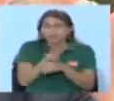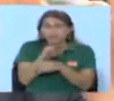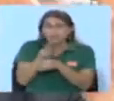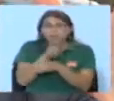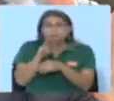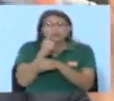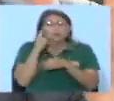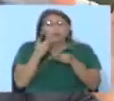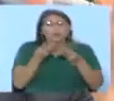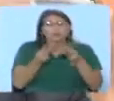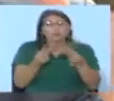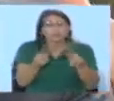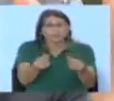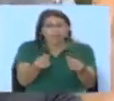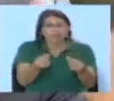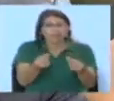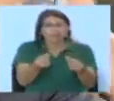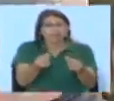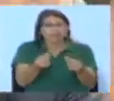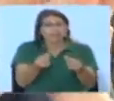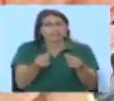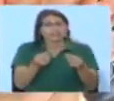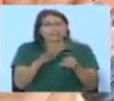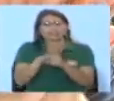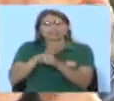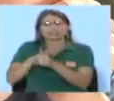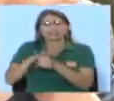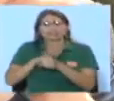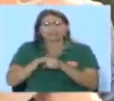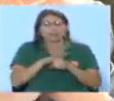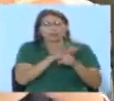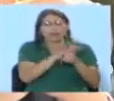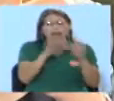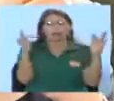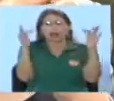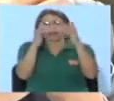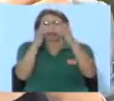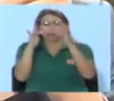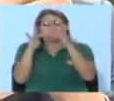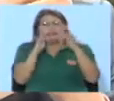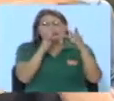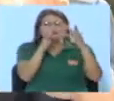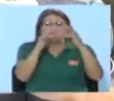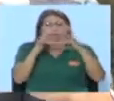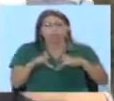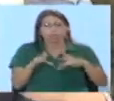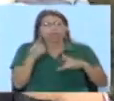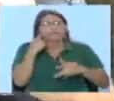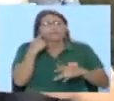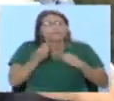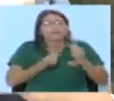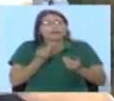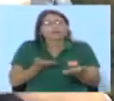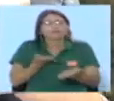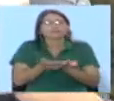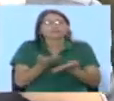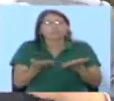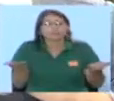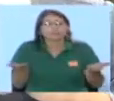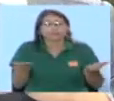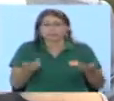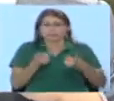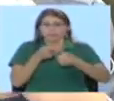la red, hay que analizar las diferentes cosas que hemos puesto sobre la mesa. Punto número uno, no tenemos una política pública